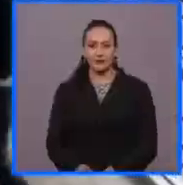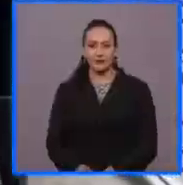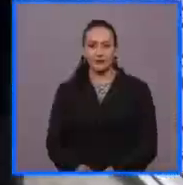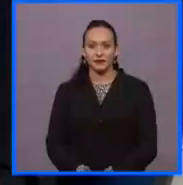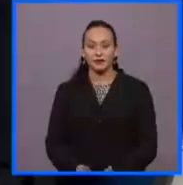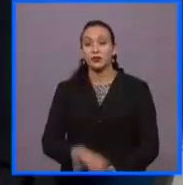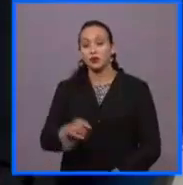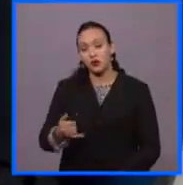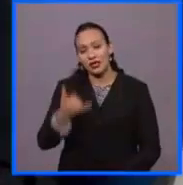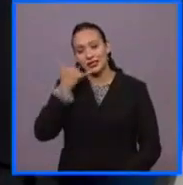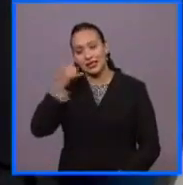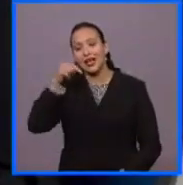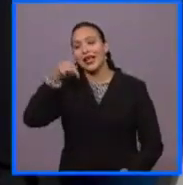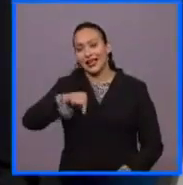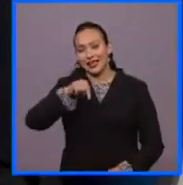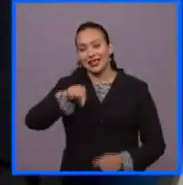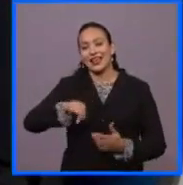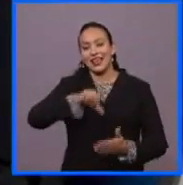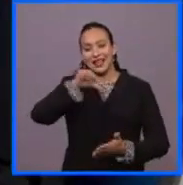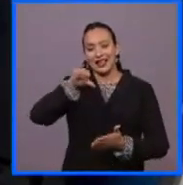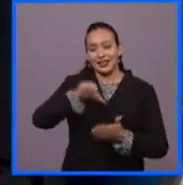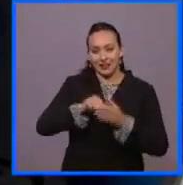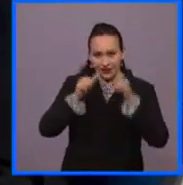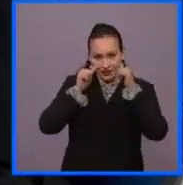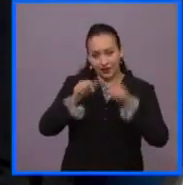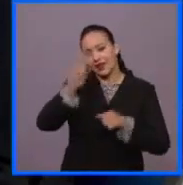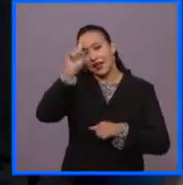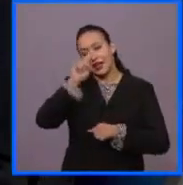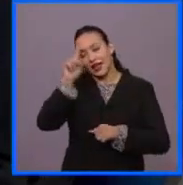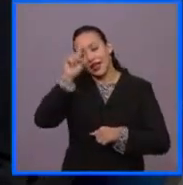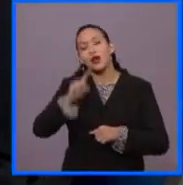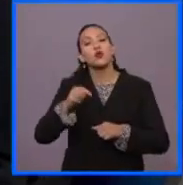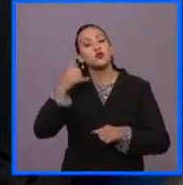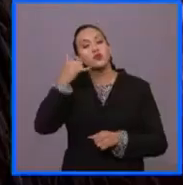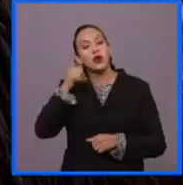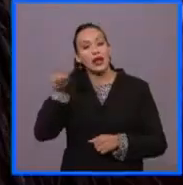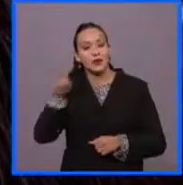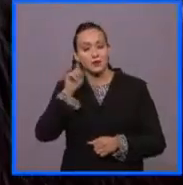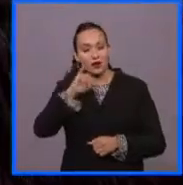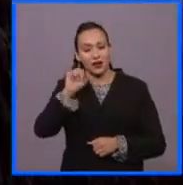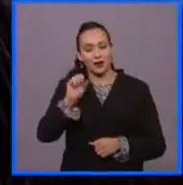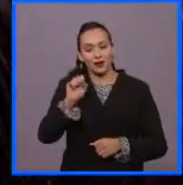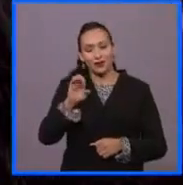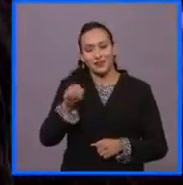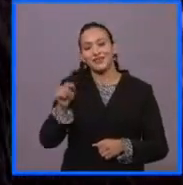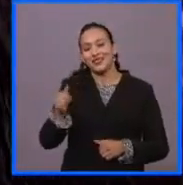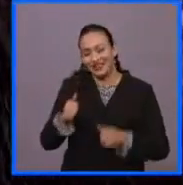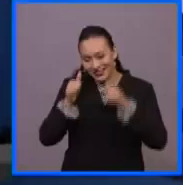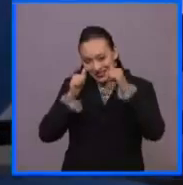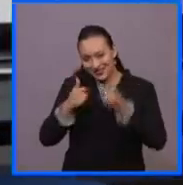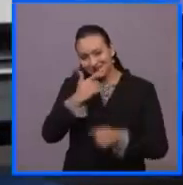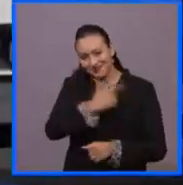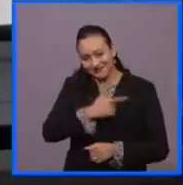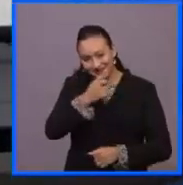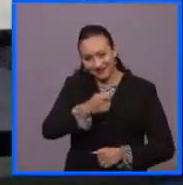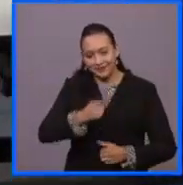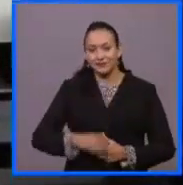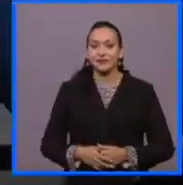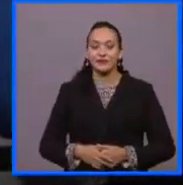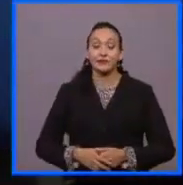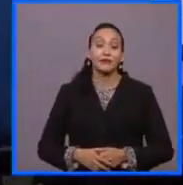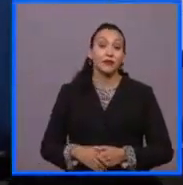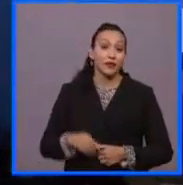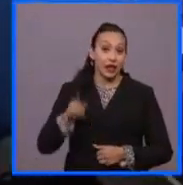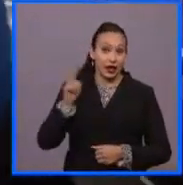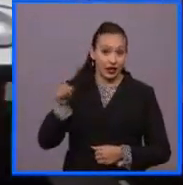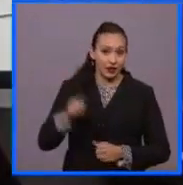Está llamando al Centro Telefónico de Orientación Jurídica Aragón. Le atiende Josefina. ¿En qué puedo ayudarle? Dicha